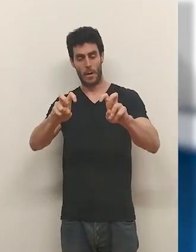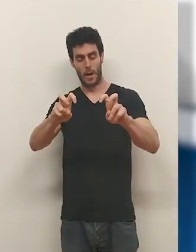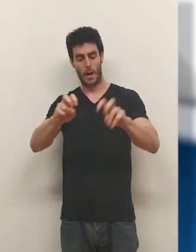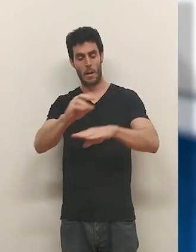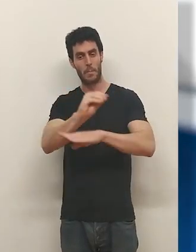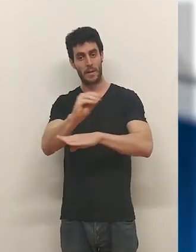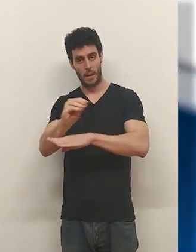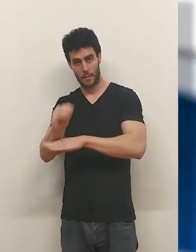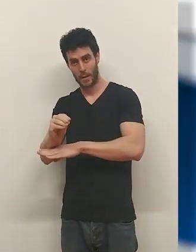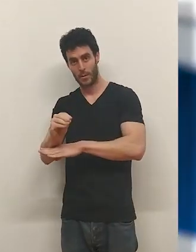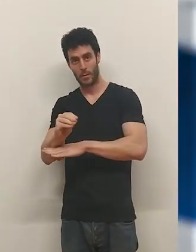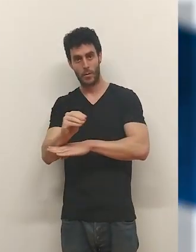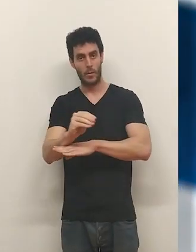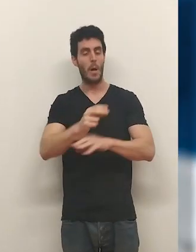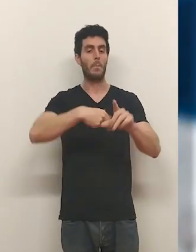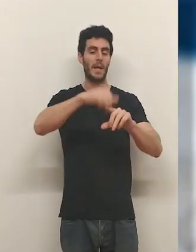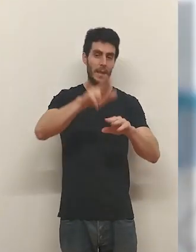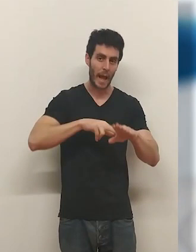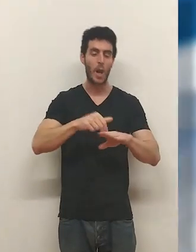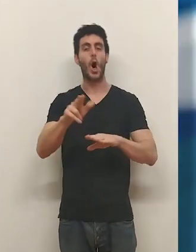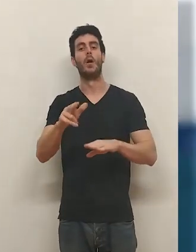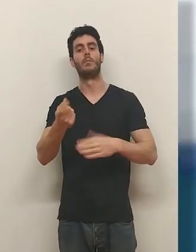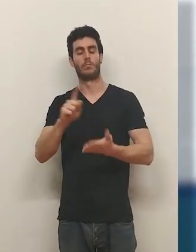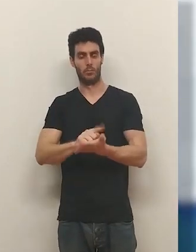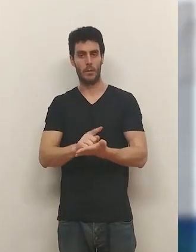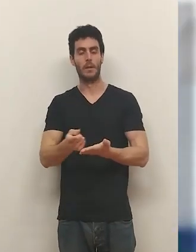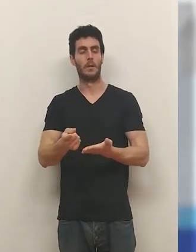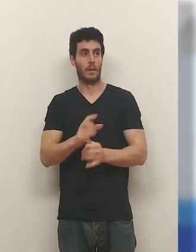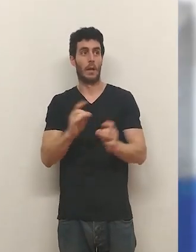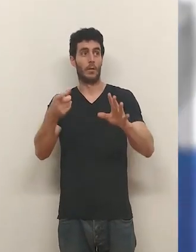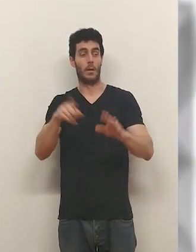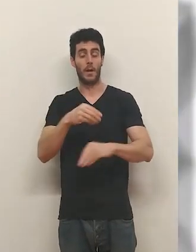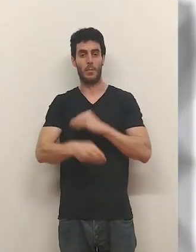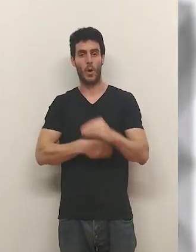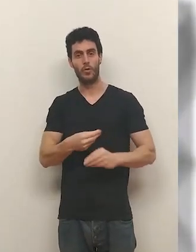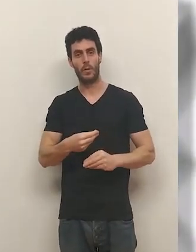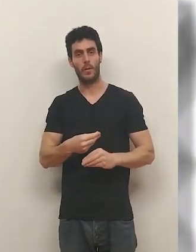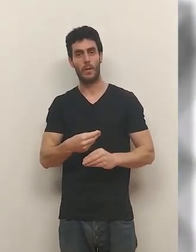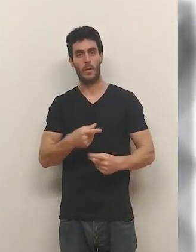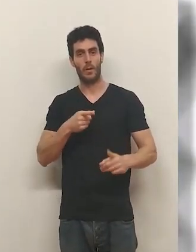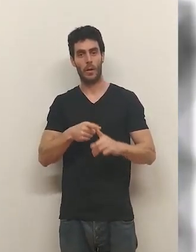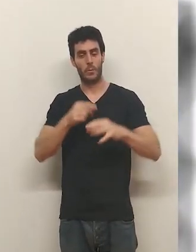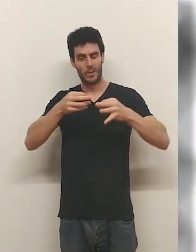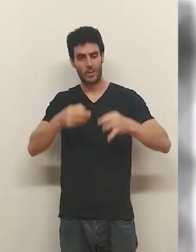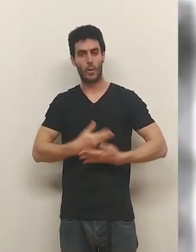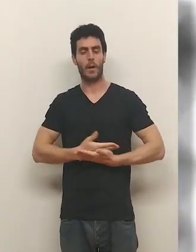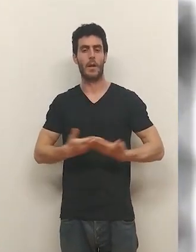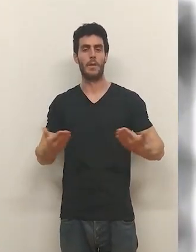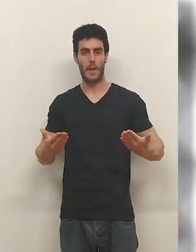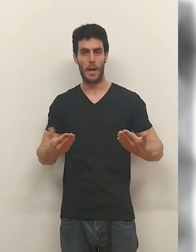cuestiones de mantenimiento, volver a pintarlos, por supuesto también lo que hemos hecho para garantizar la seguridad de